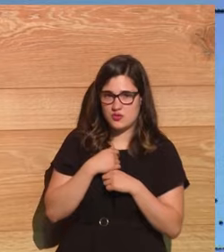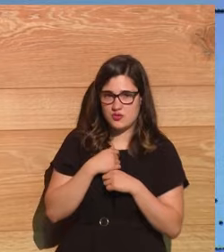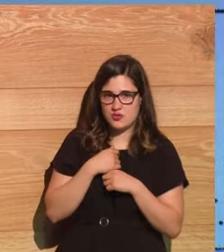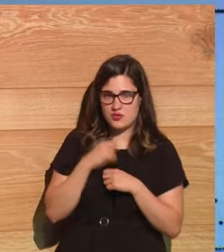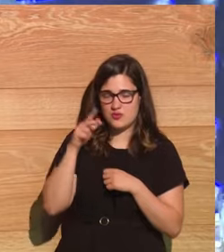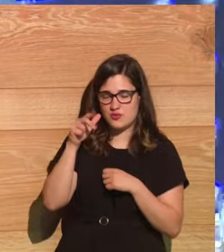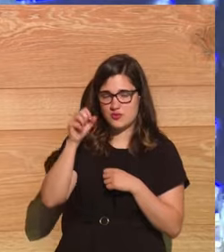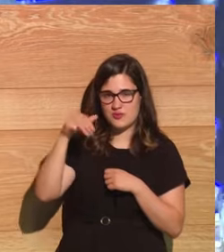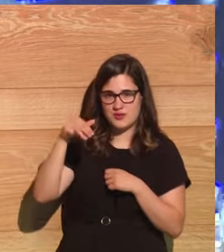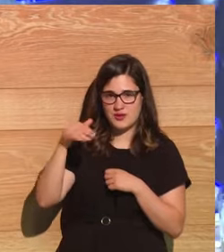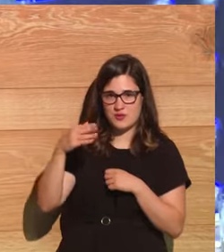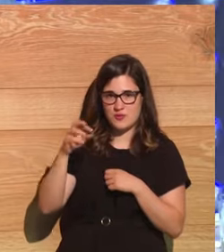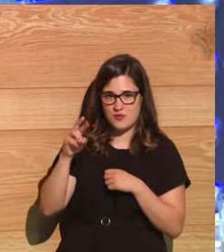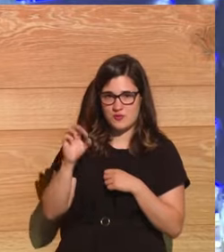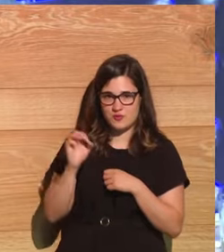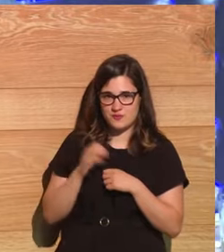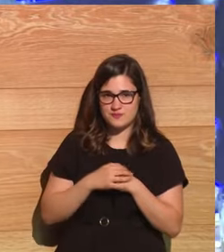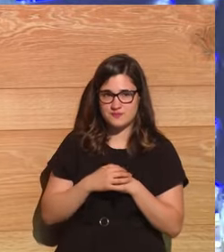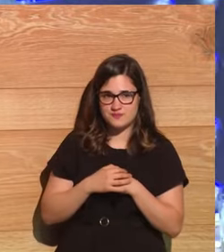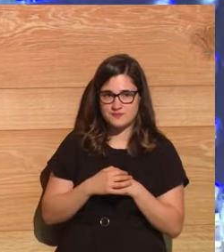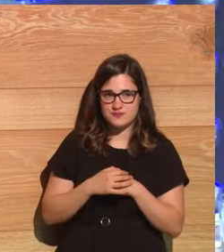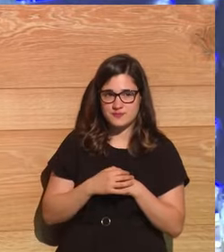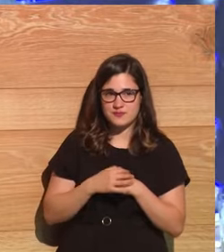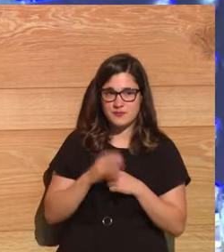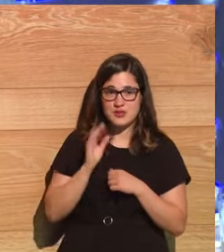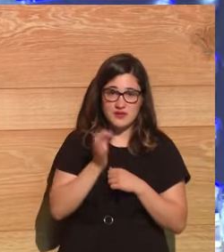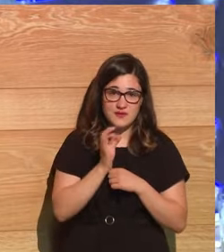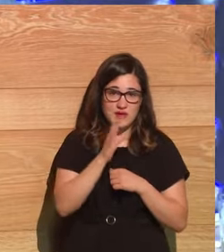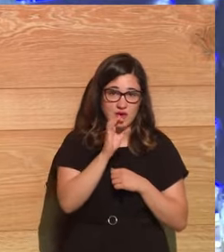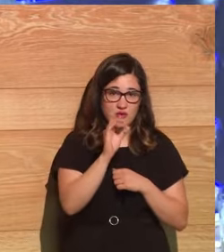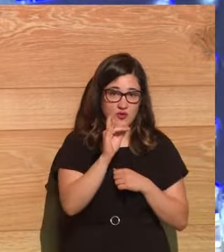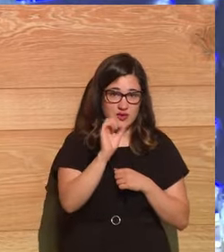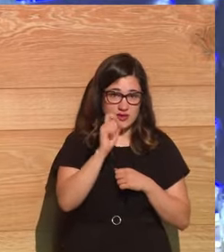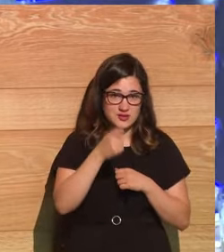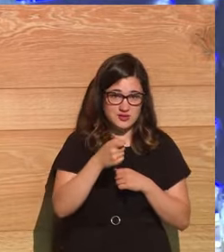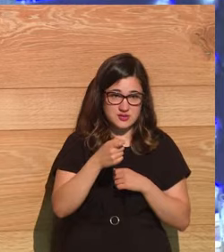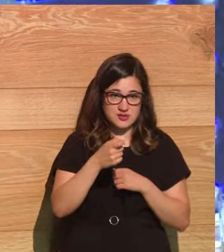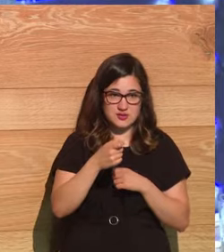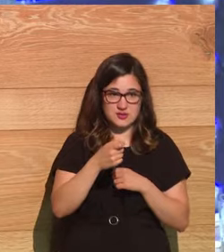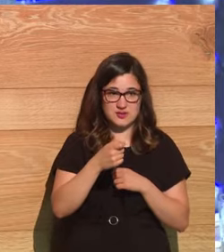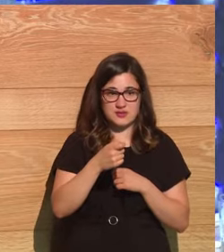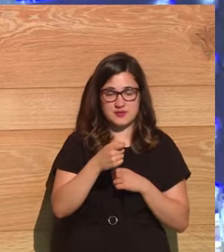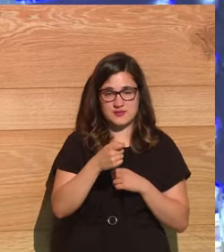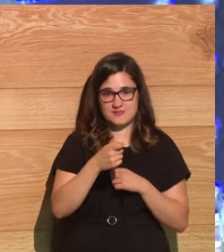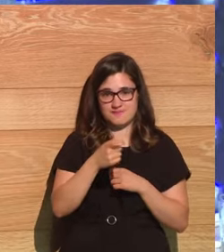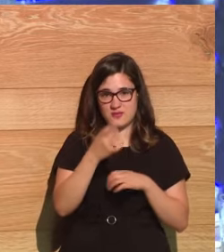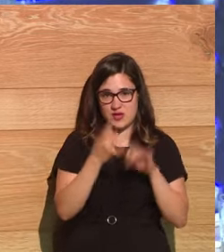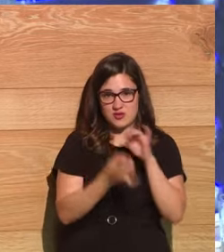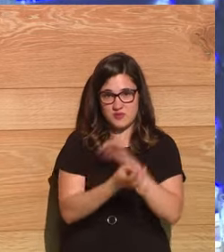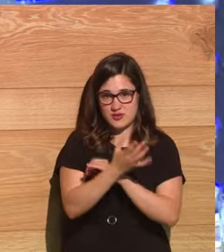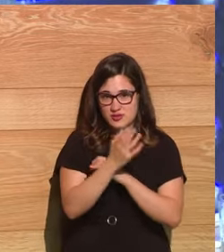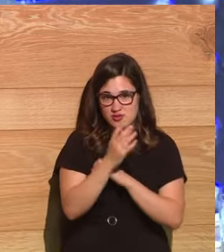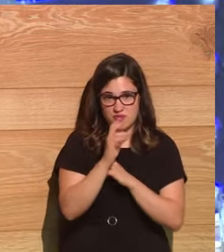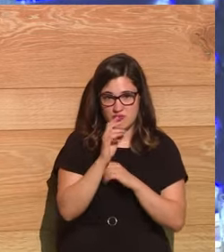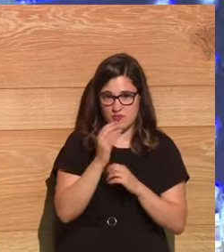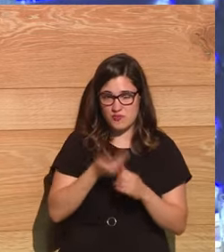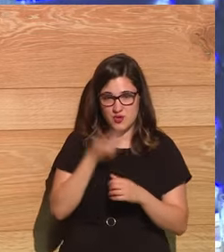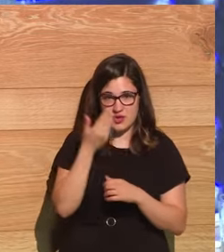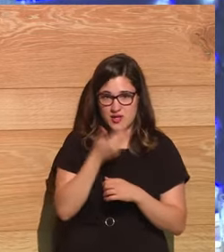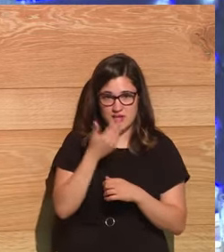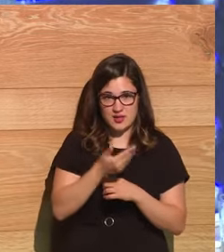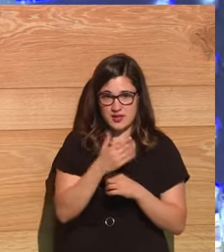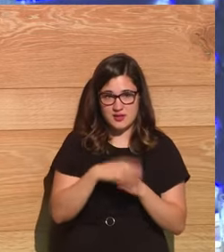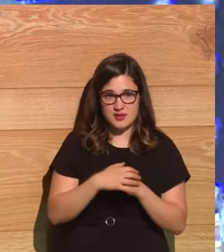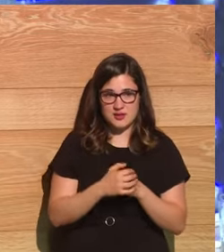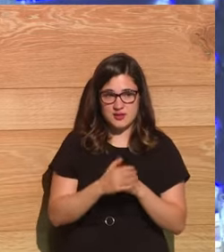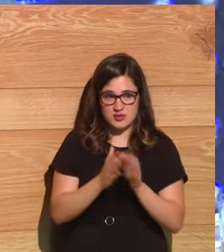entiendo tú le das que a todo, ¿eh? No, pero es verdad, sí, que el códex tiene más dimensiones, es mejor, sí, es una gran innovación, ¿no? Sí. Esto no es necesariamente un libro, es un